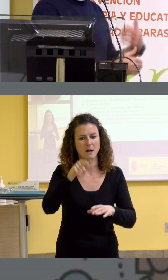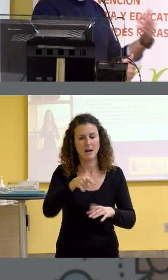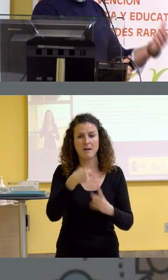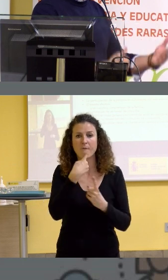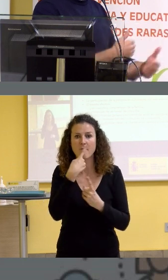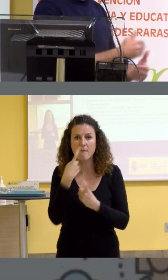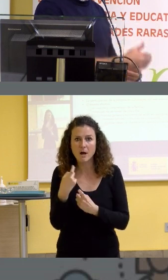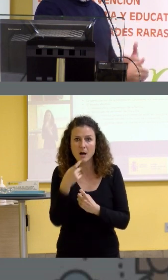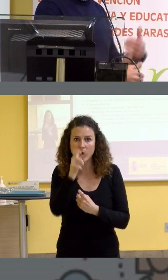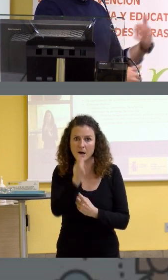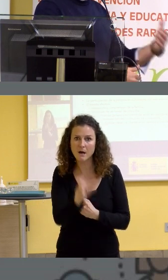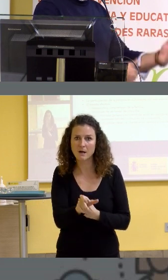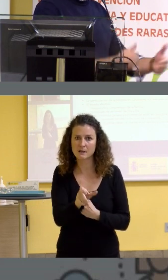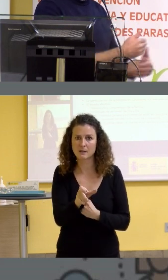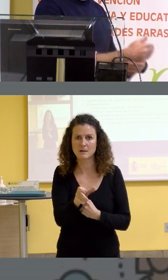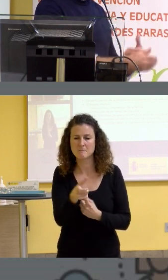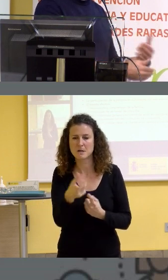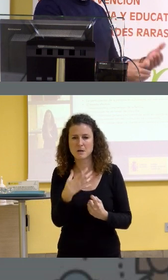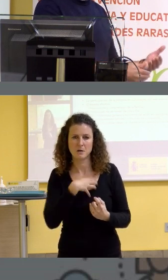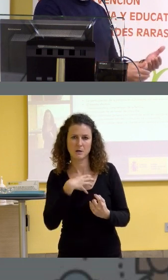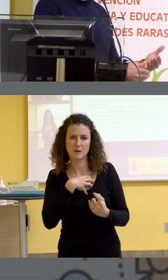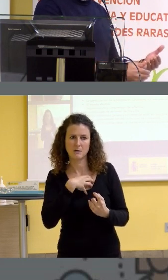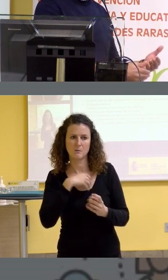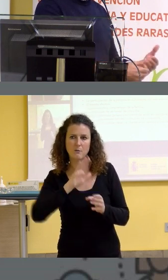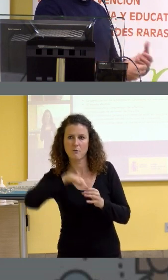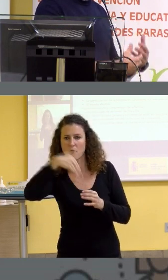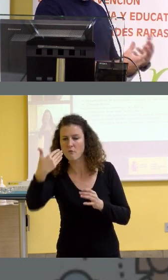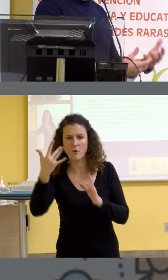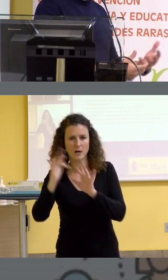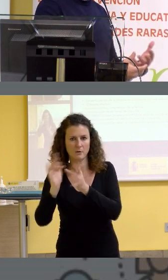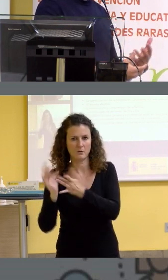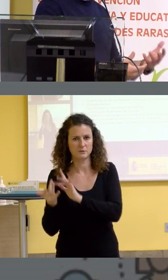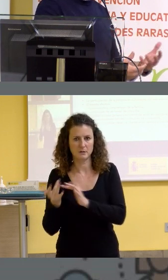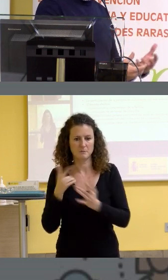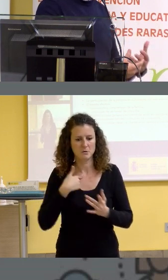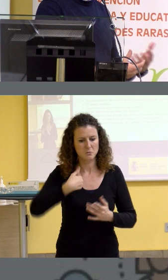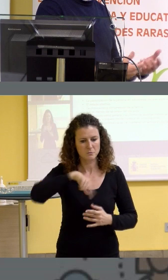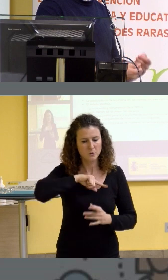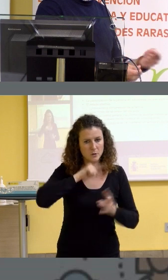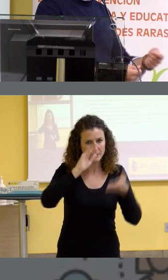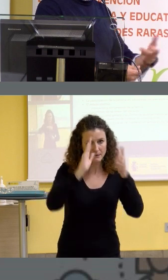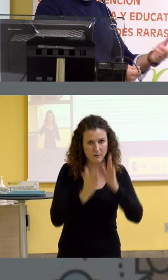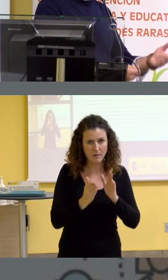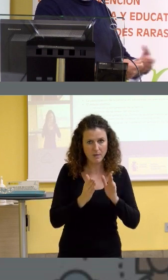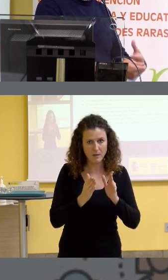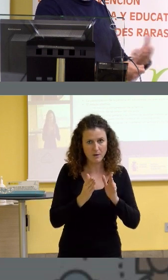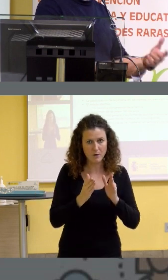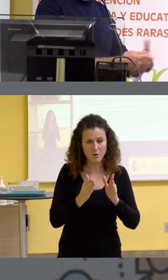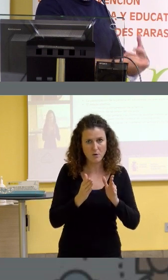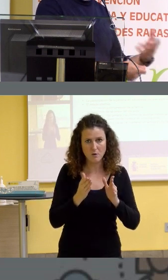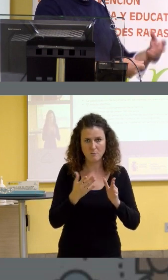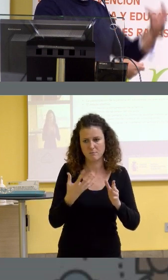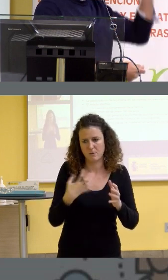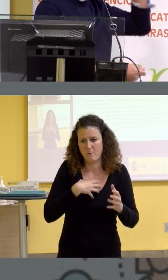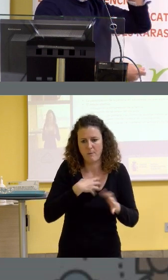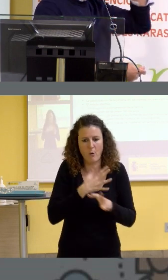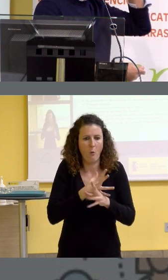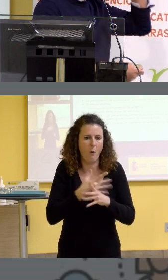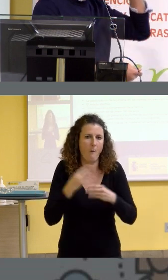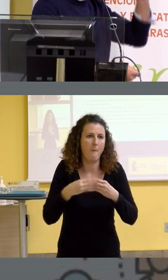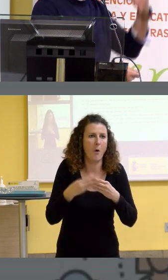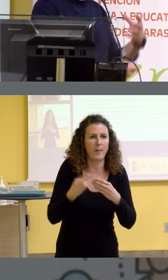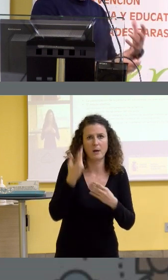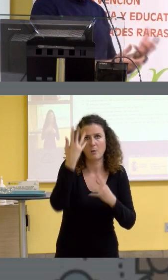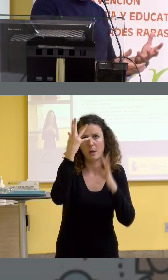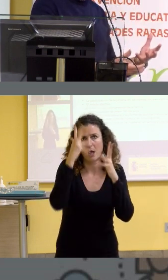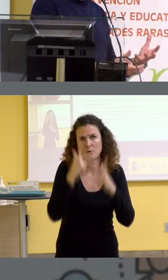no le permiten ajustarse a lo que sucede ahí fuera. Pero la intervención terapéutica no la podemos simplificar a unos sudokus o a unos jueguecitos modernos o a unos